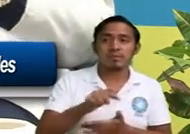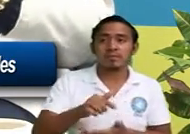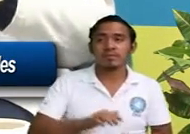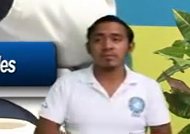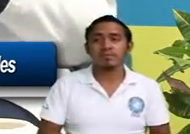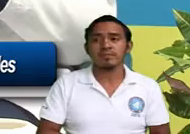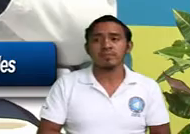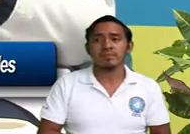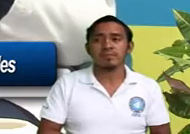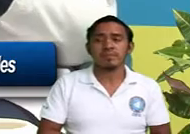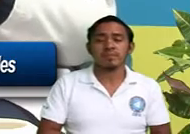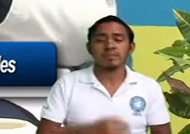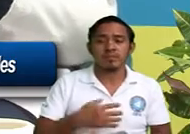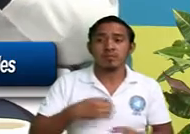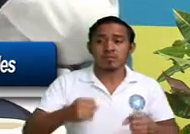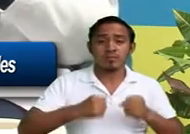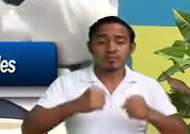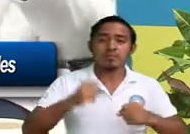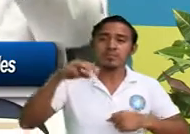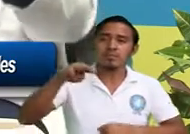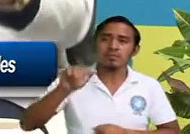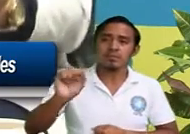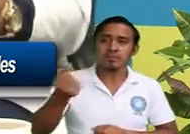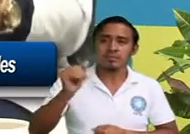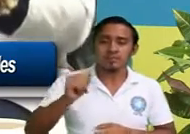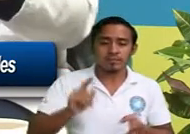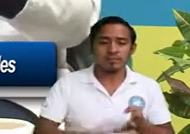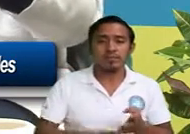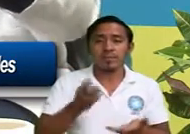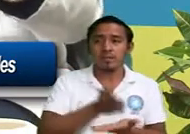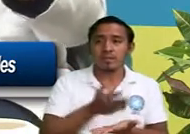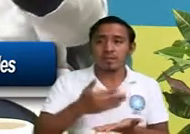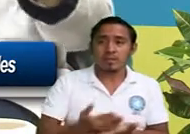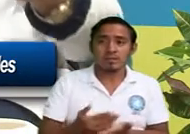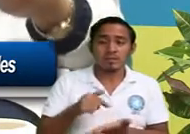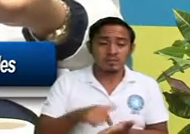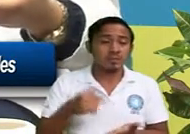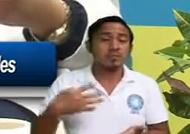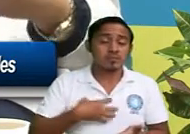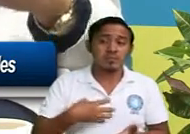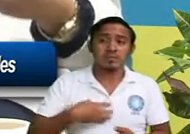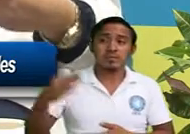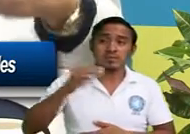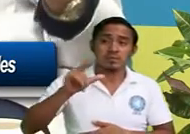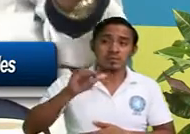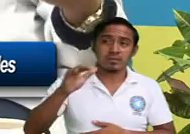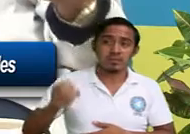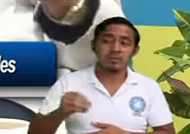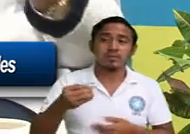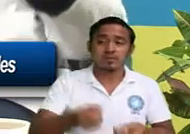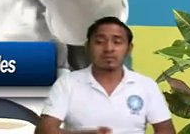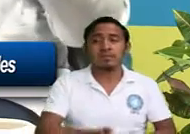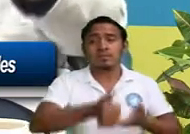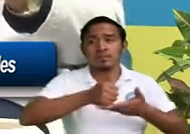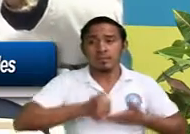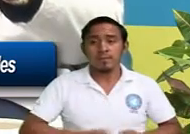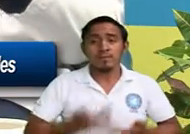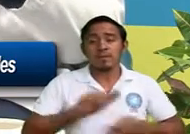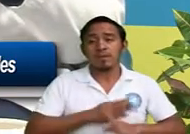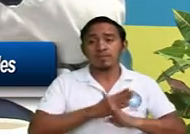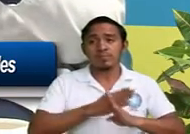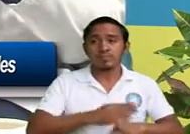tenemos nosotros está fortificada, la más seca. Se comen su queso, que el queso tiene calcio y el calcio